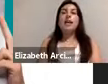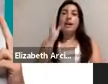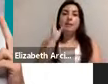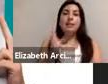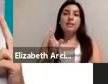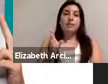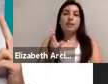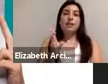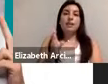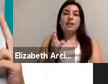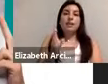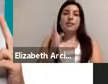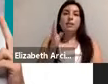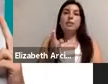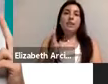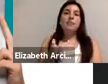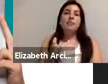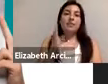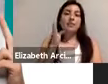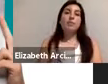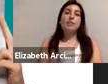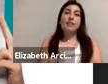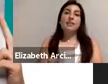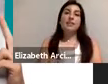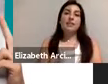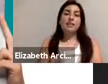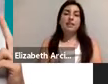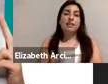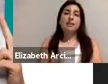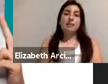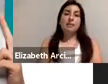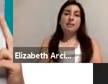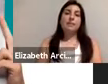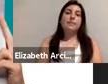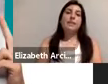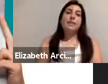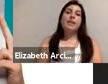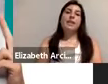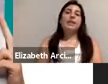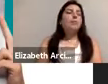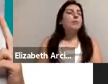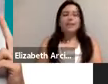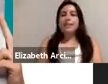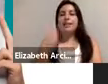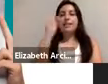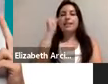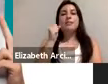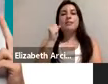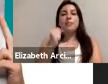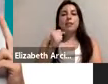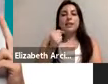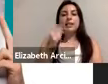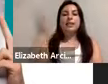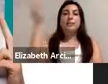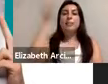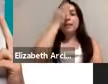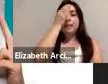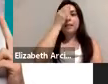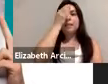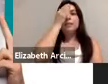cuentadedos a 20-50, solo porque el paciente no podía externar lo que estaba viendo. Quiero mencionarles que es de suma